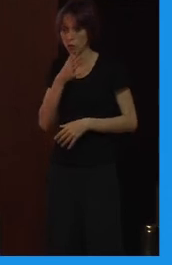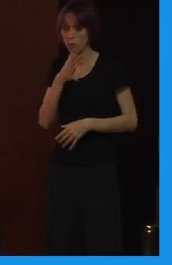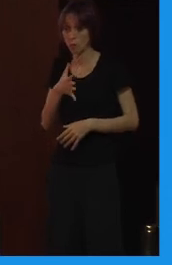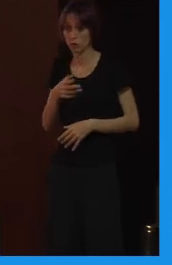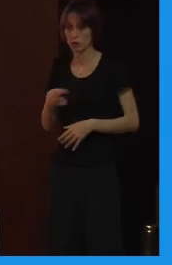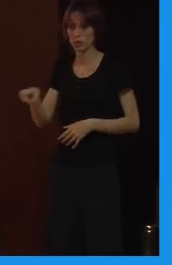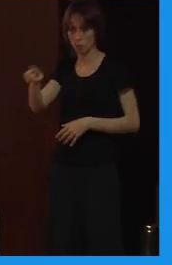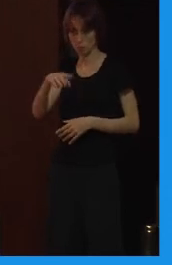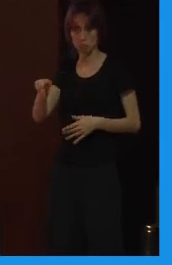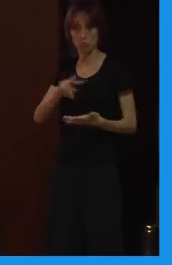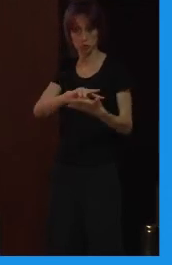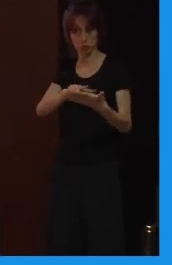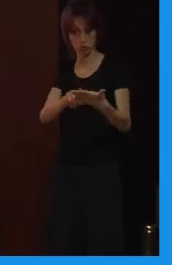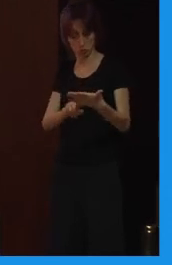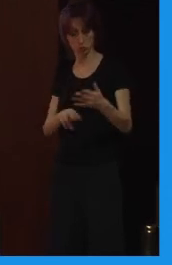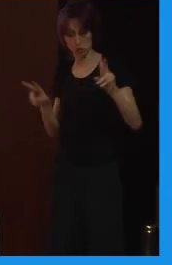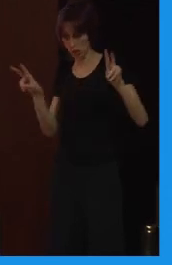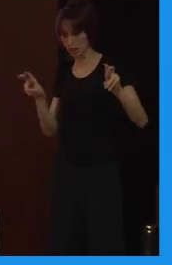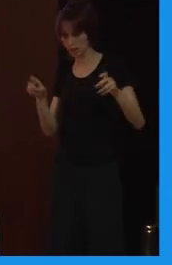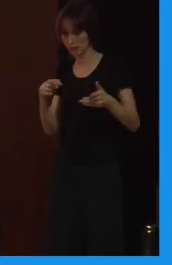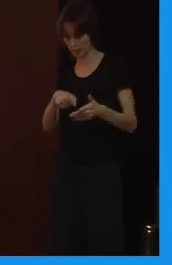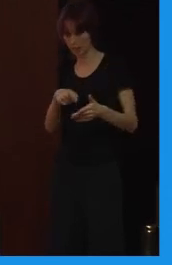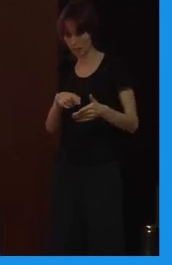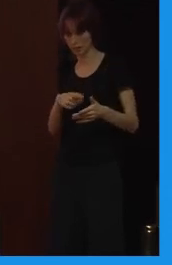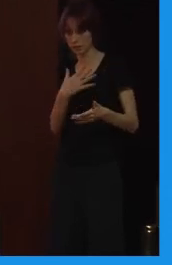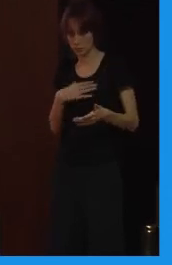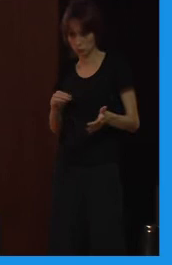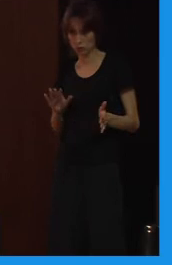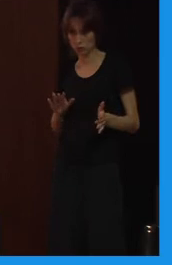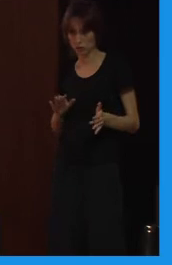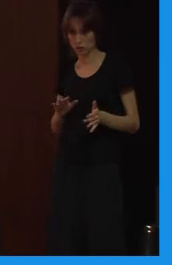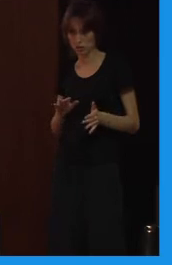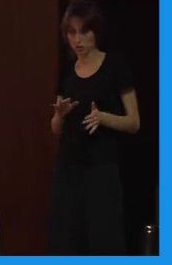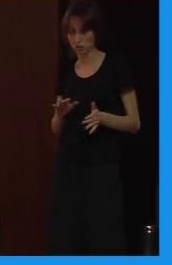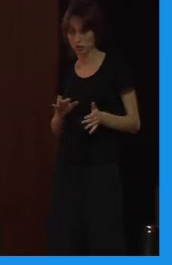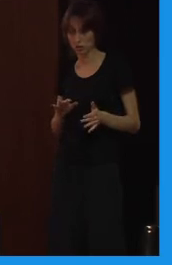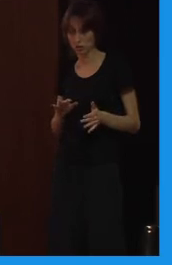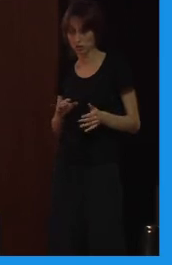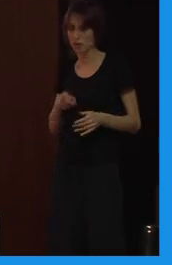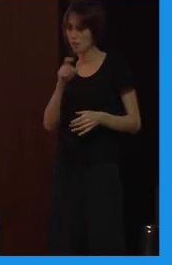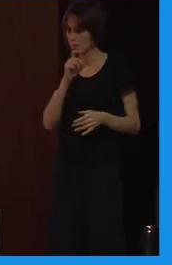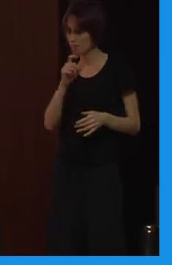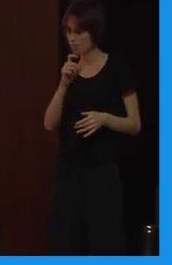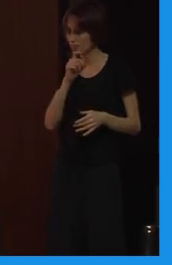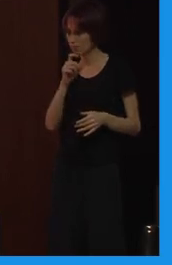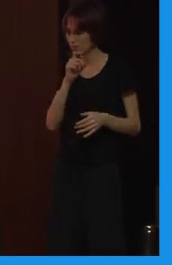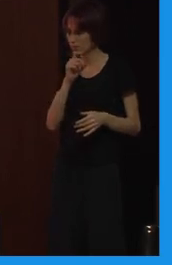raro que aparezca en una persona con fibromialgia. Y, por supuesto, aún más difícil que lo